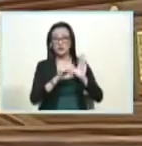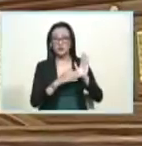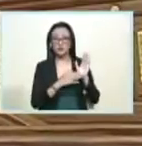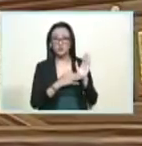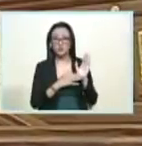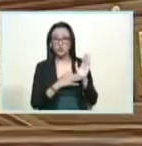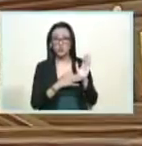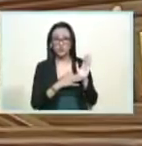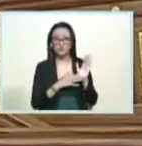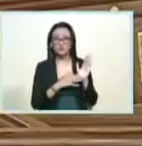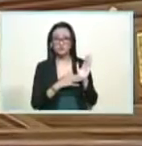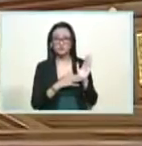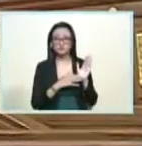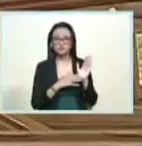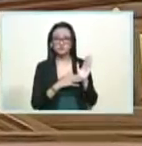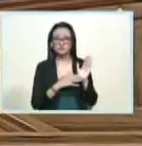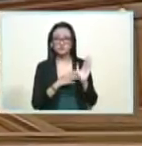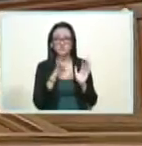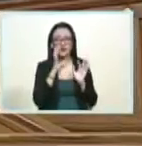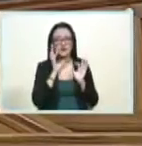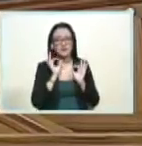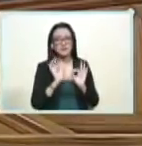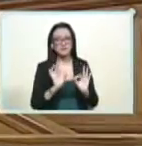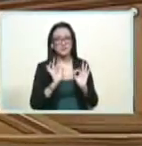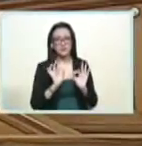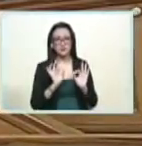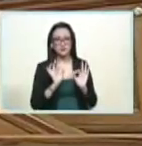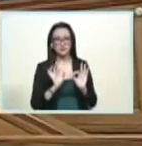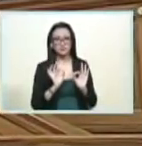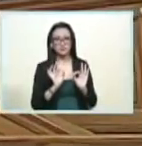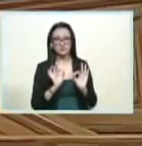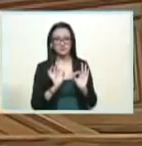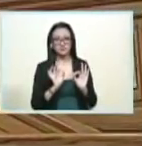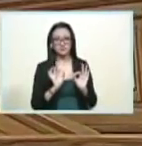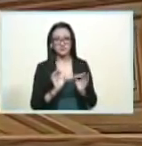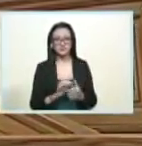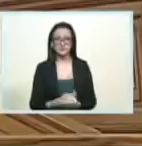de manera consecutiva e impecable.